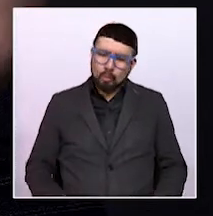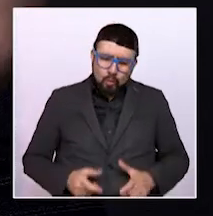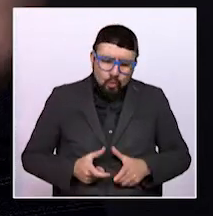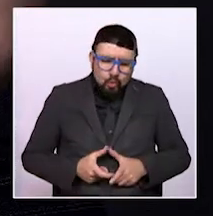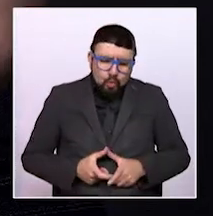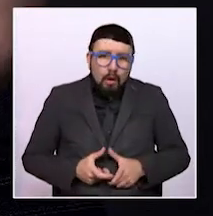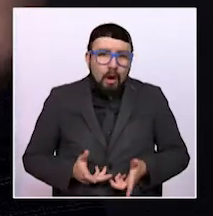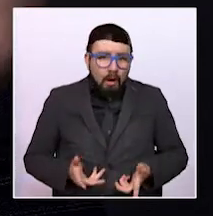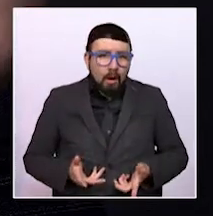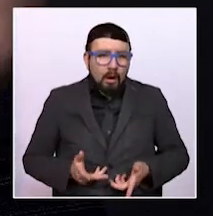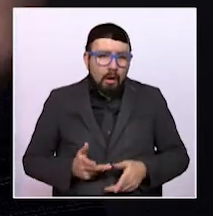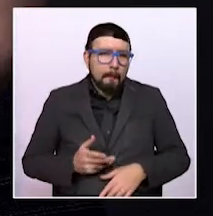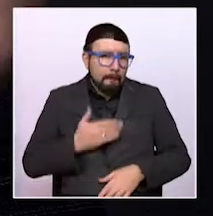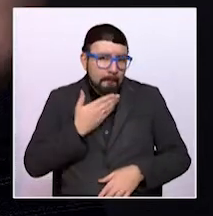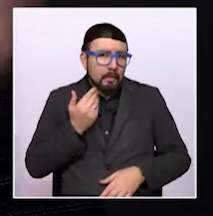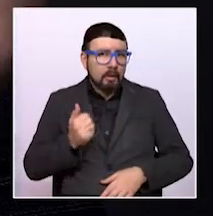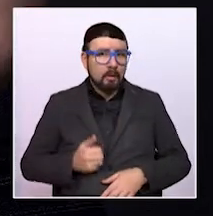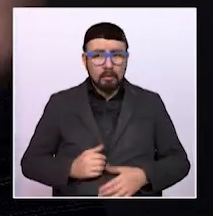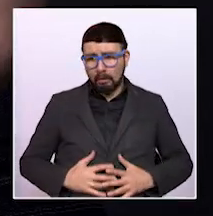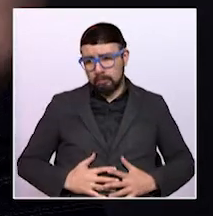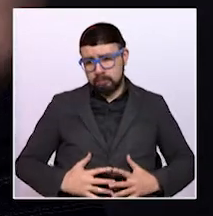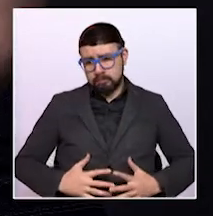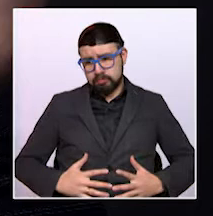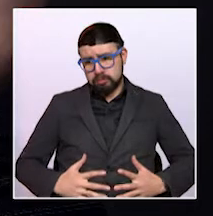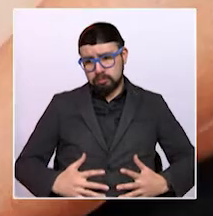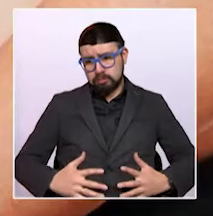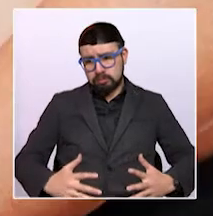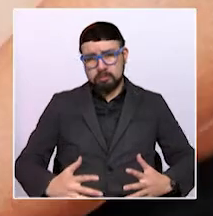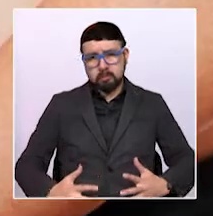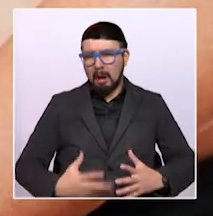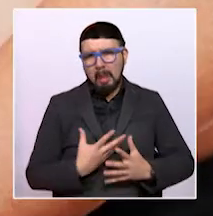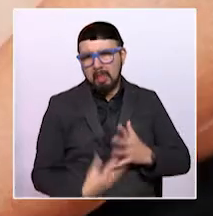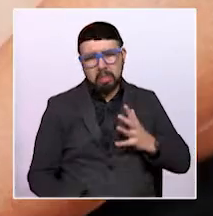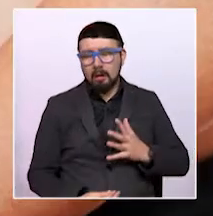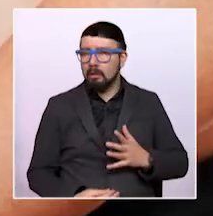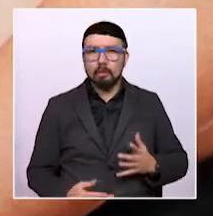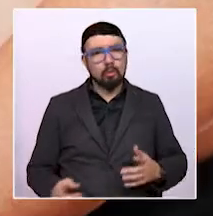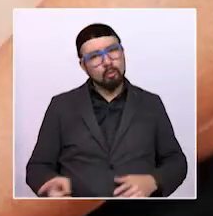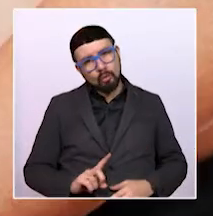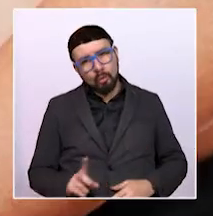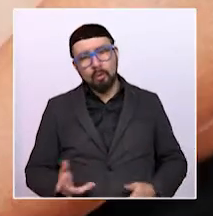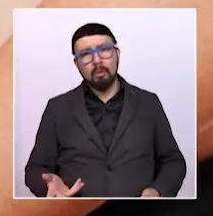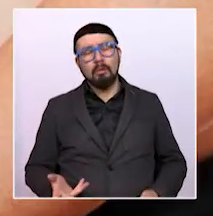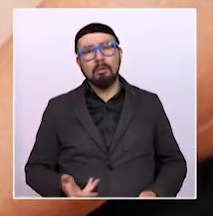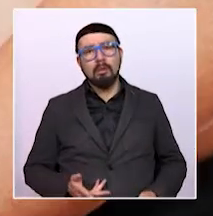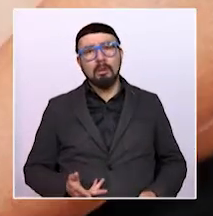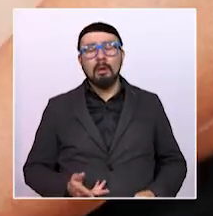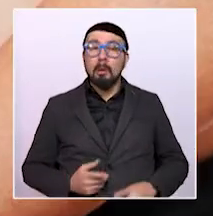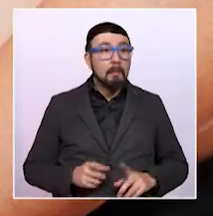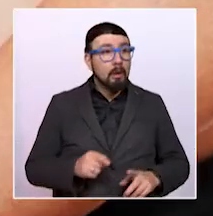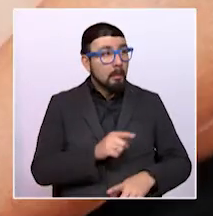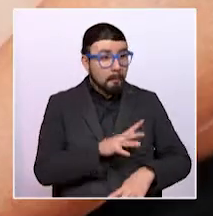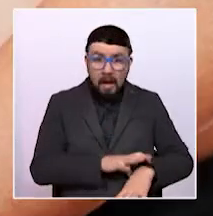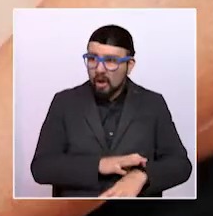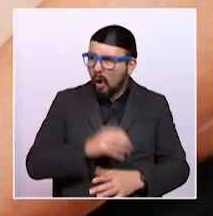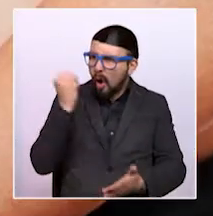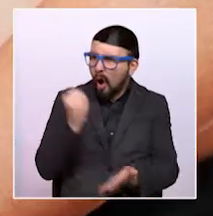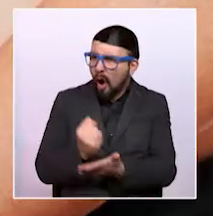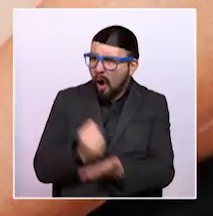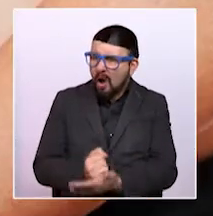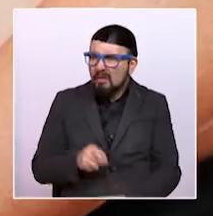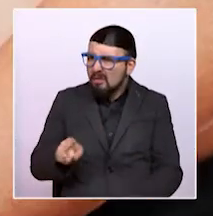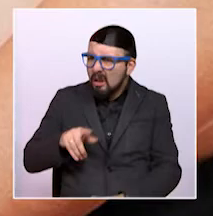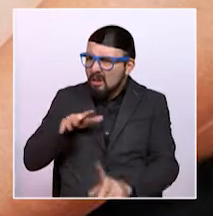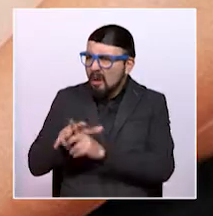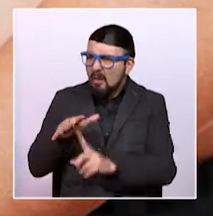entonces pero si es necesario además que o sea ningún médico le tiene que regañar a la paciente tiene que tratar mal a la